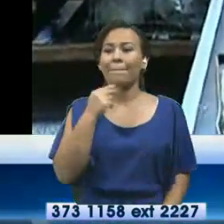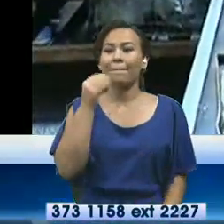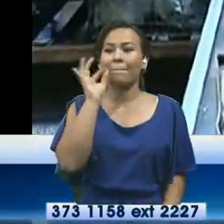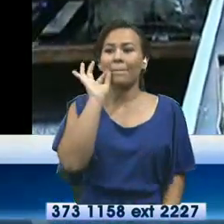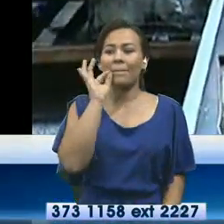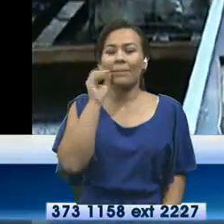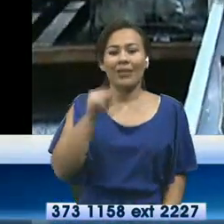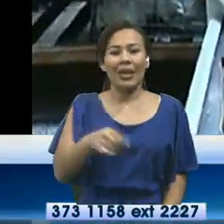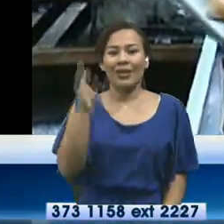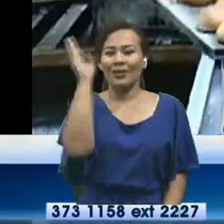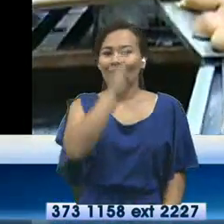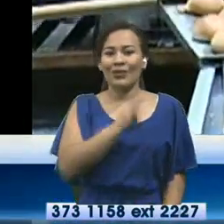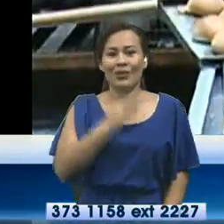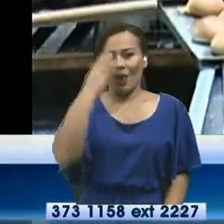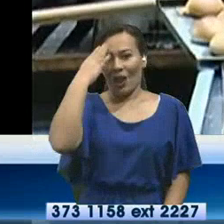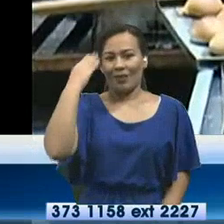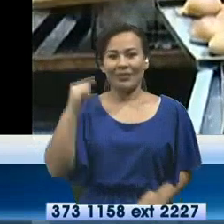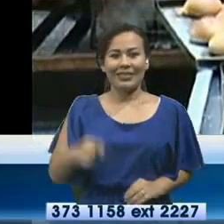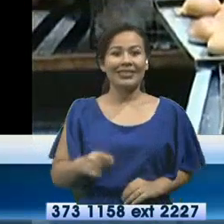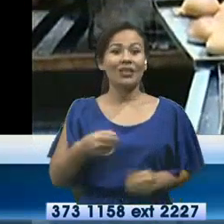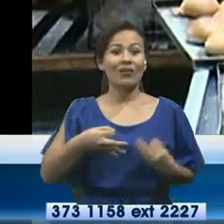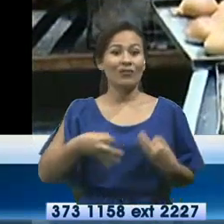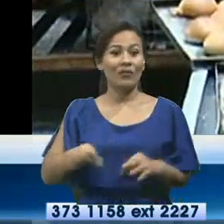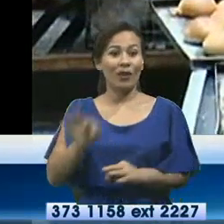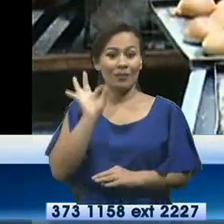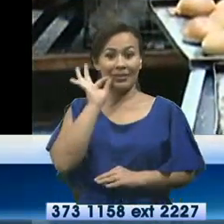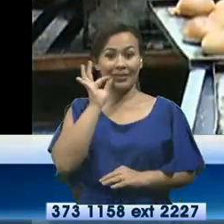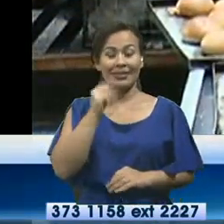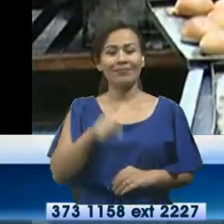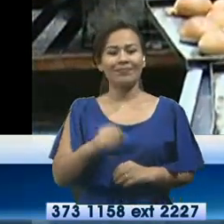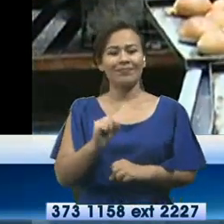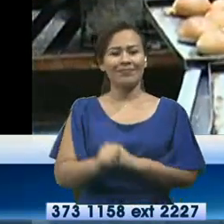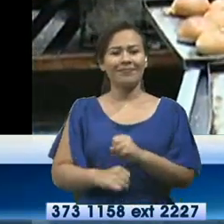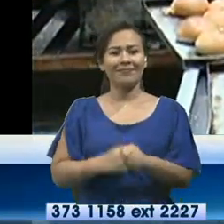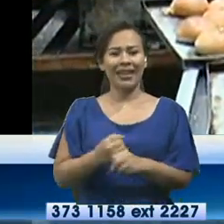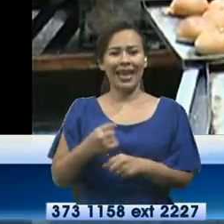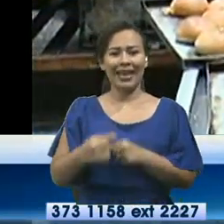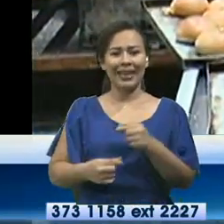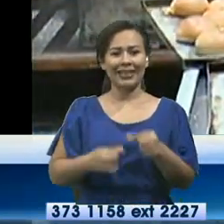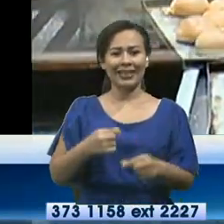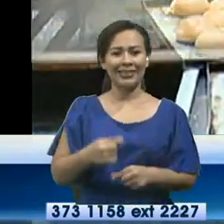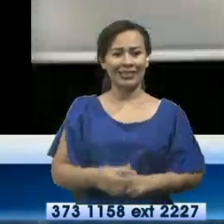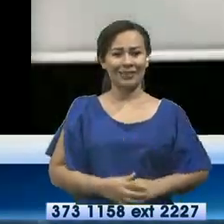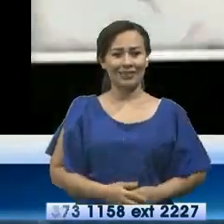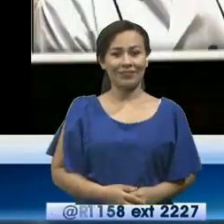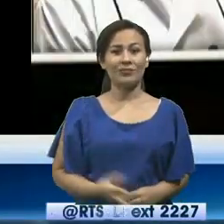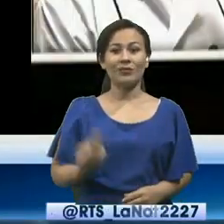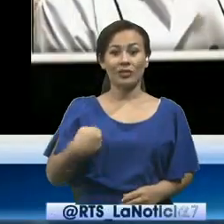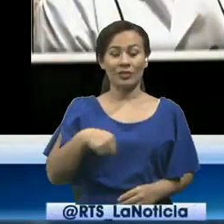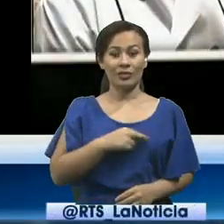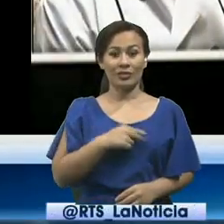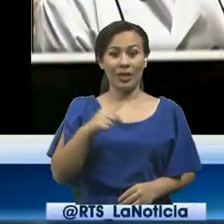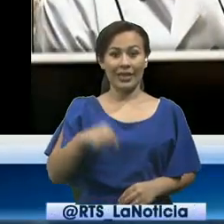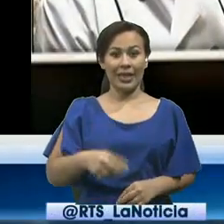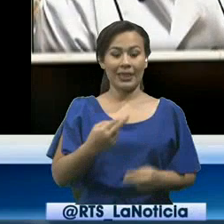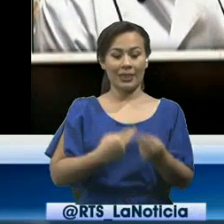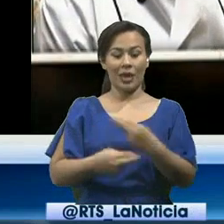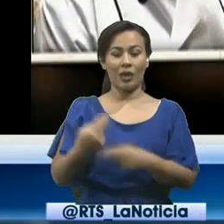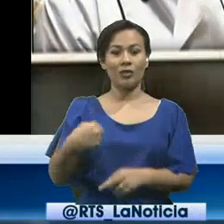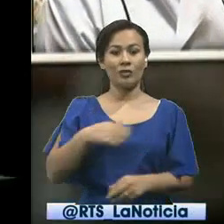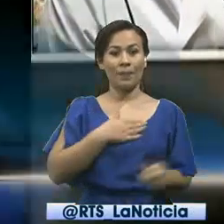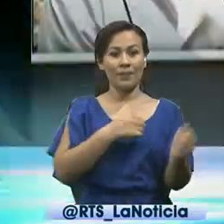el tiempo. Esta añorada forma de prepararlo ha pasado de generación en generación. Nosotros quedamos con el negocio, tanto mi